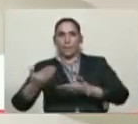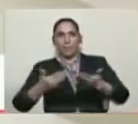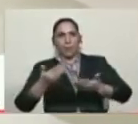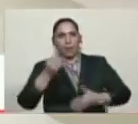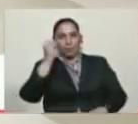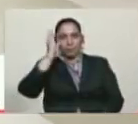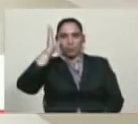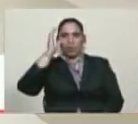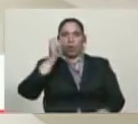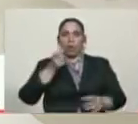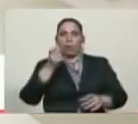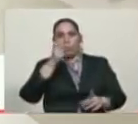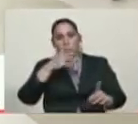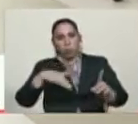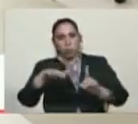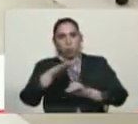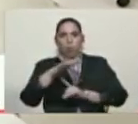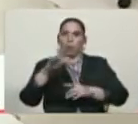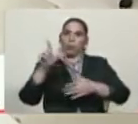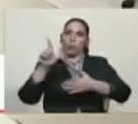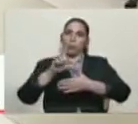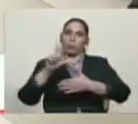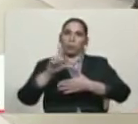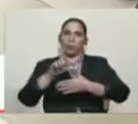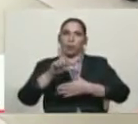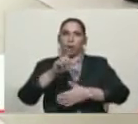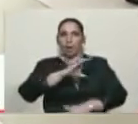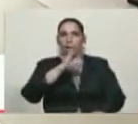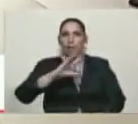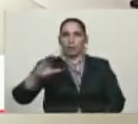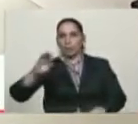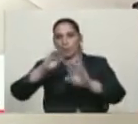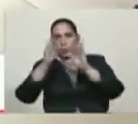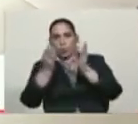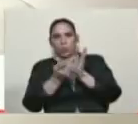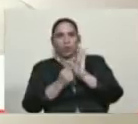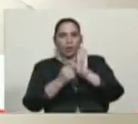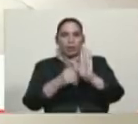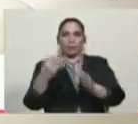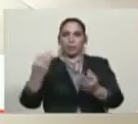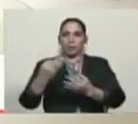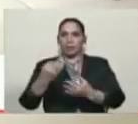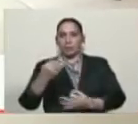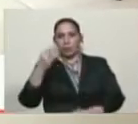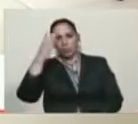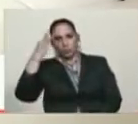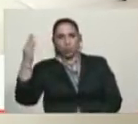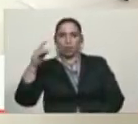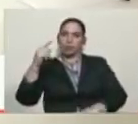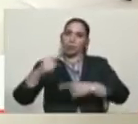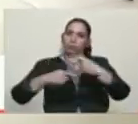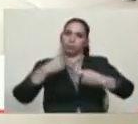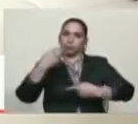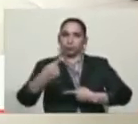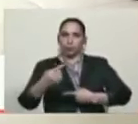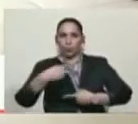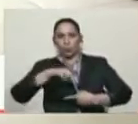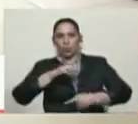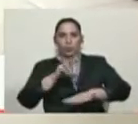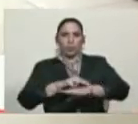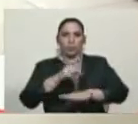américa latina del caribe y del mundo como ejemplo yo siempre sueño también más adelante nuestros médicos y nuestras